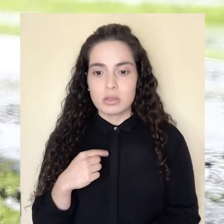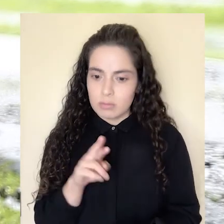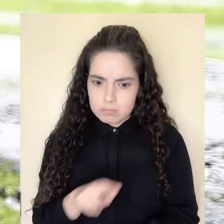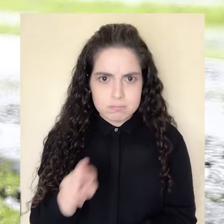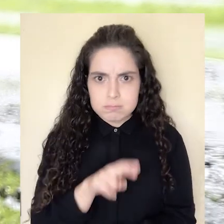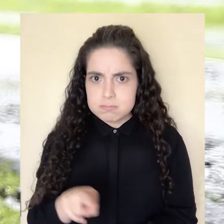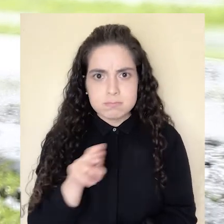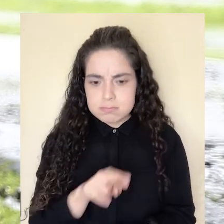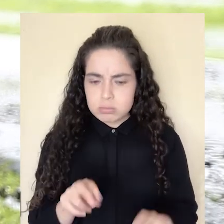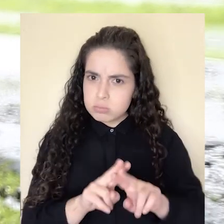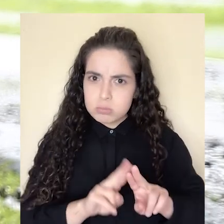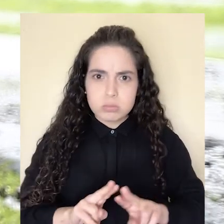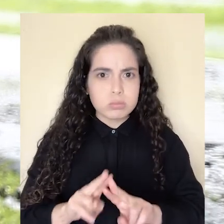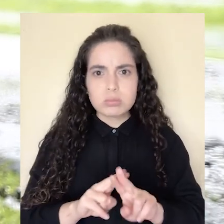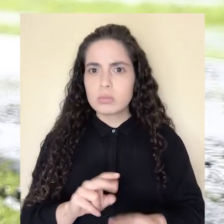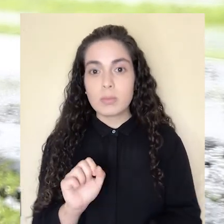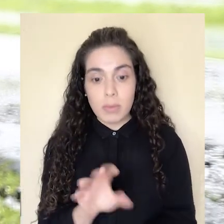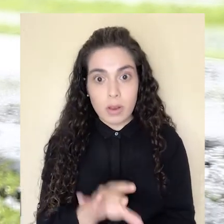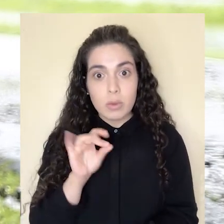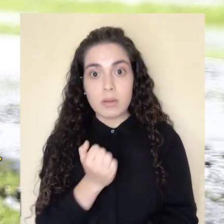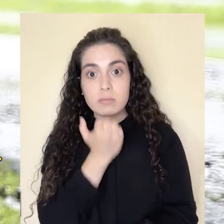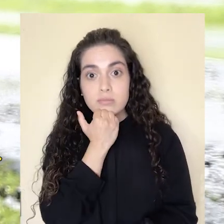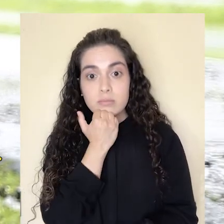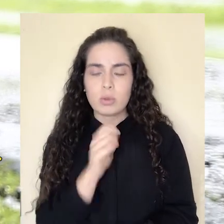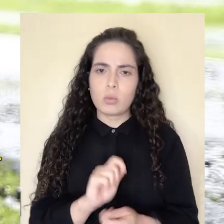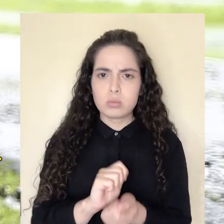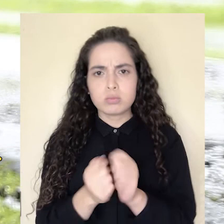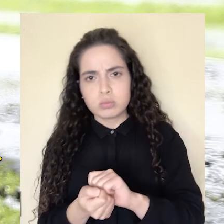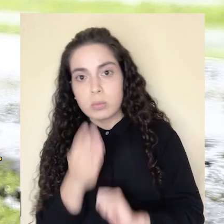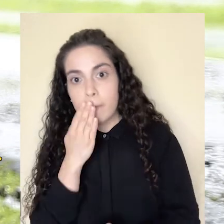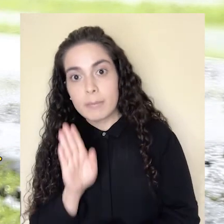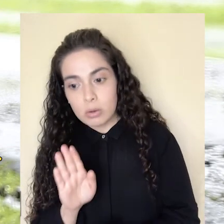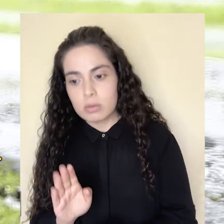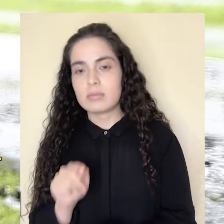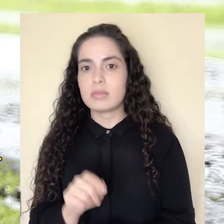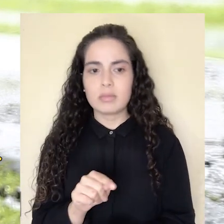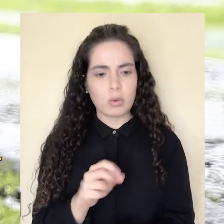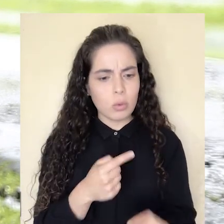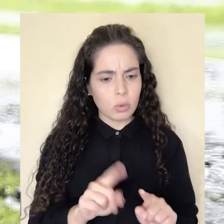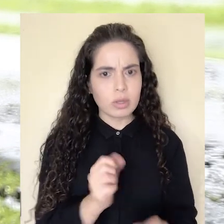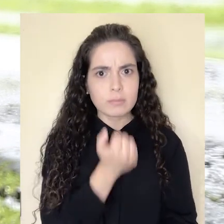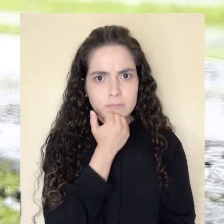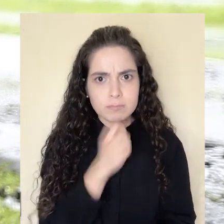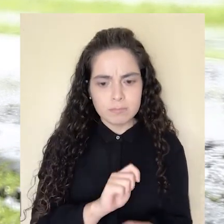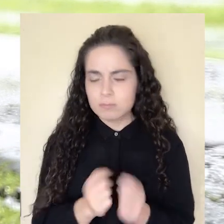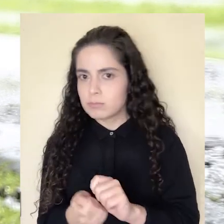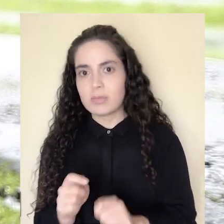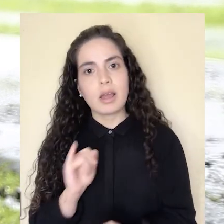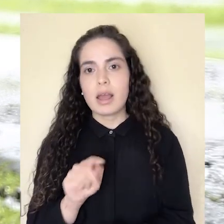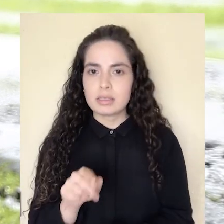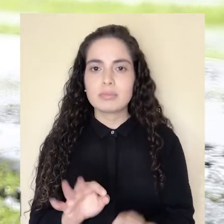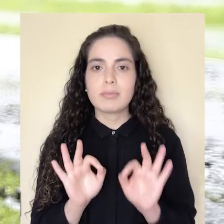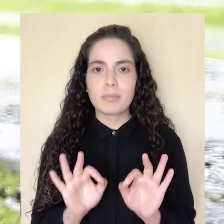o sea, siempre, por eso uno está debe, porque siempre se encuentra una falla y la mejora. Mejora esa falla, se encuentra otra y